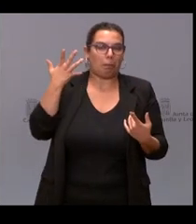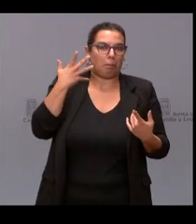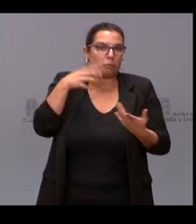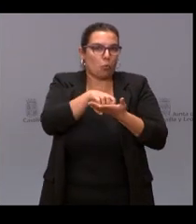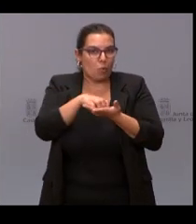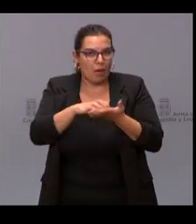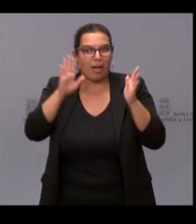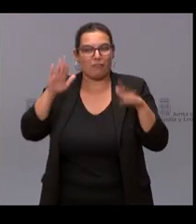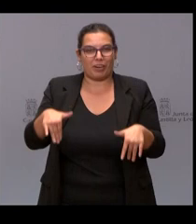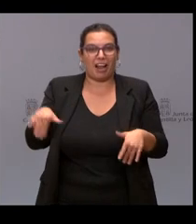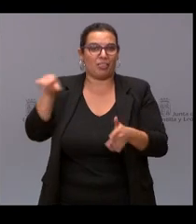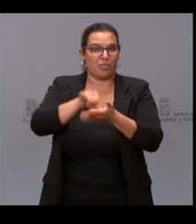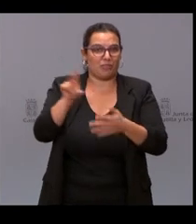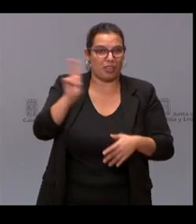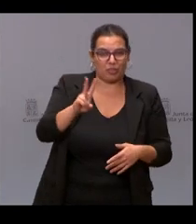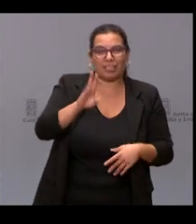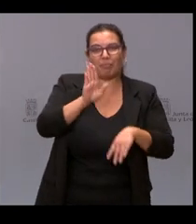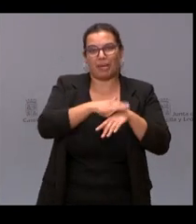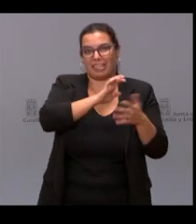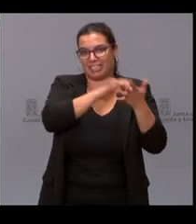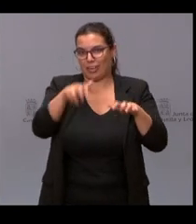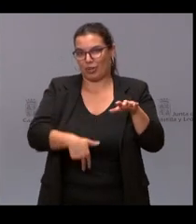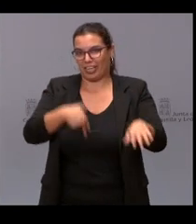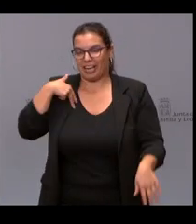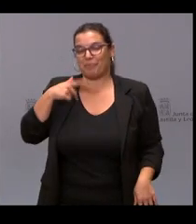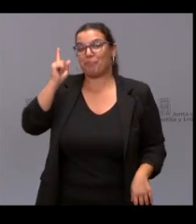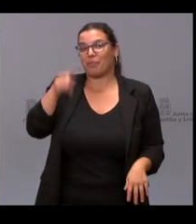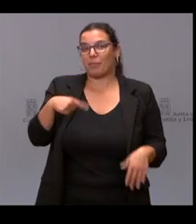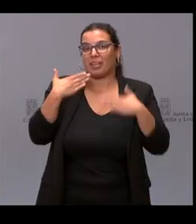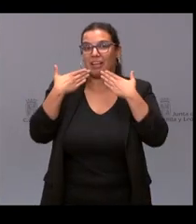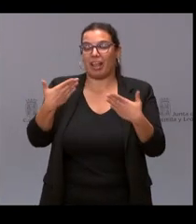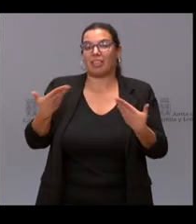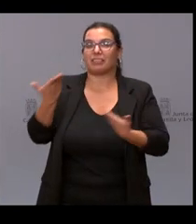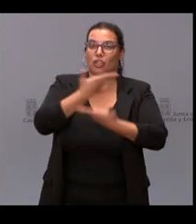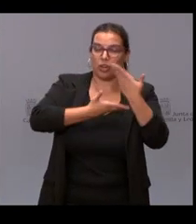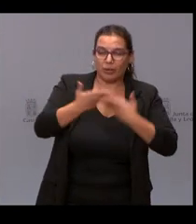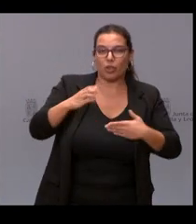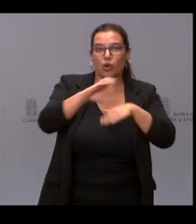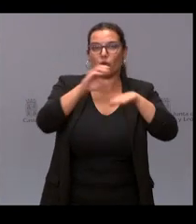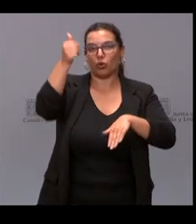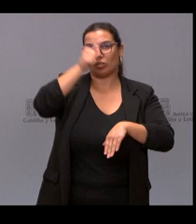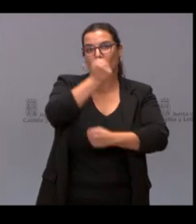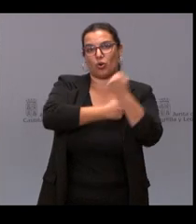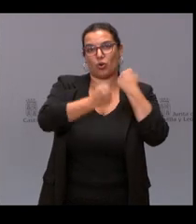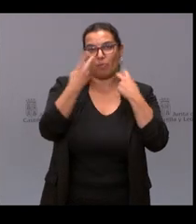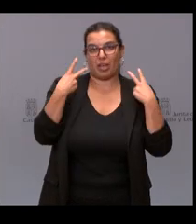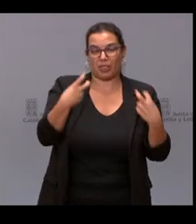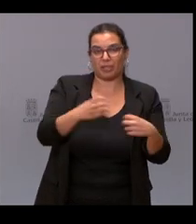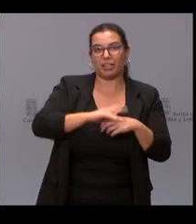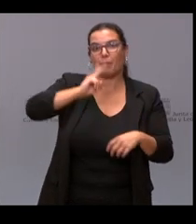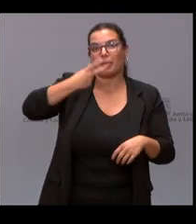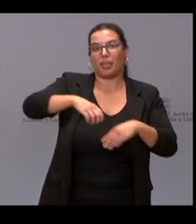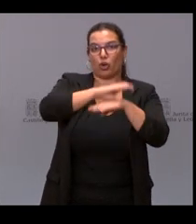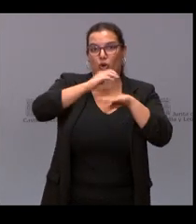para Castilla y León en general. Quiero agradecer también la presencia y la colaboración del consejero de Economía y Hacienda, del